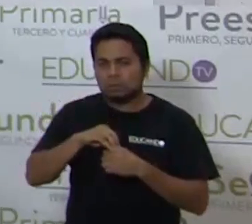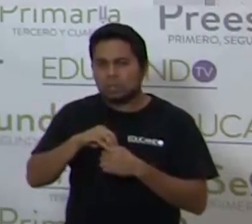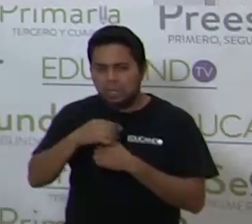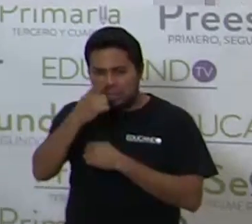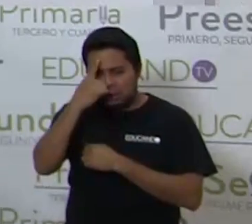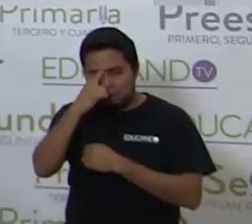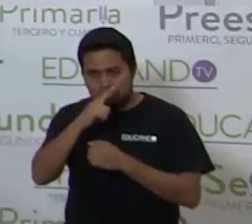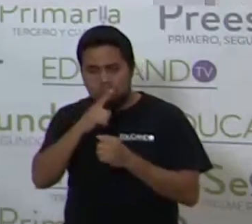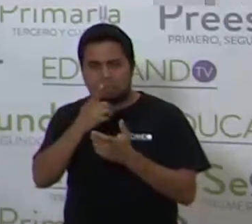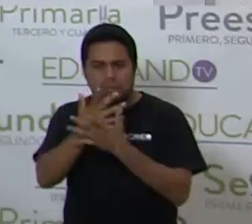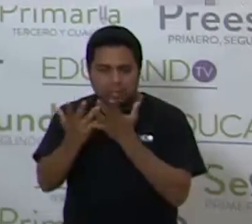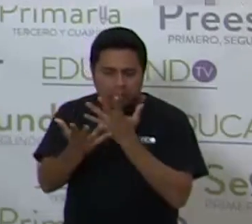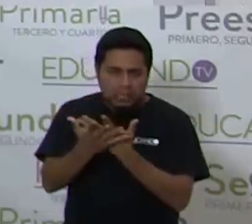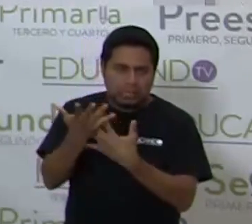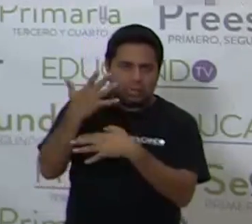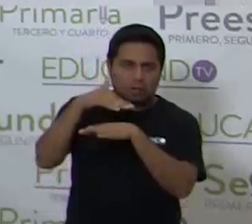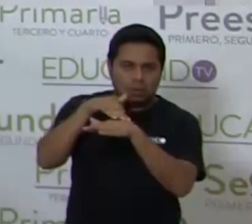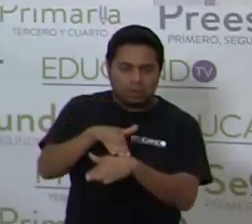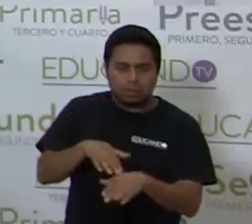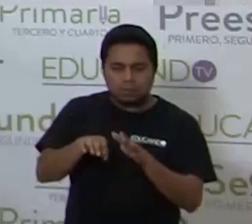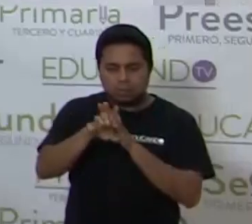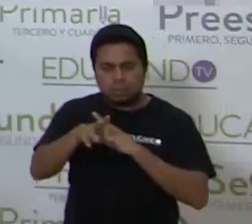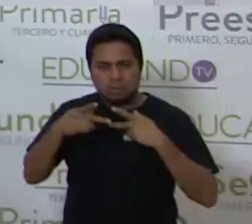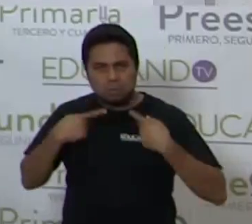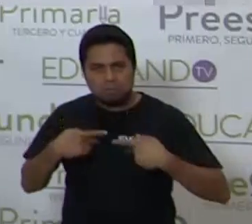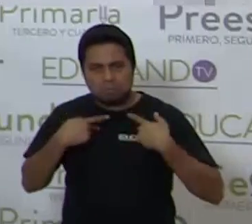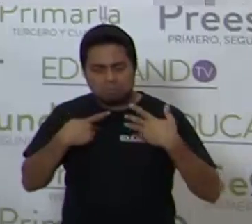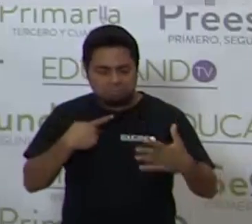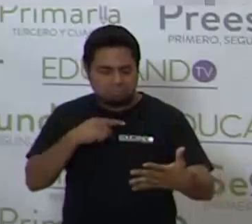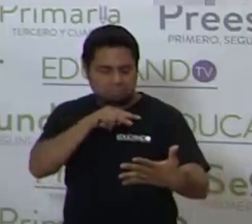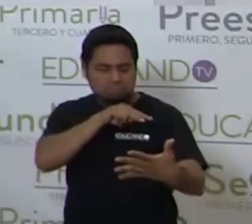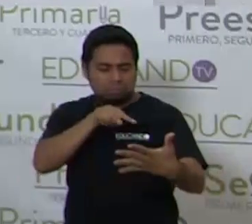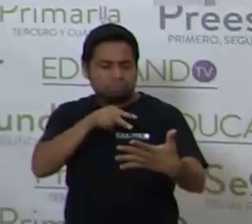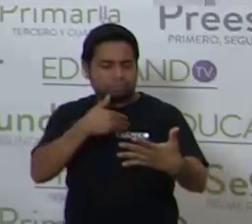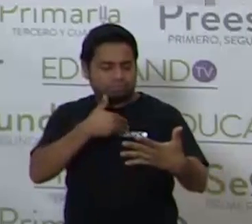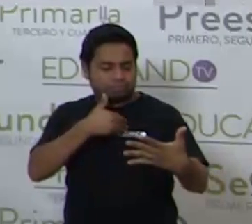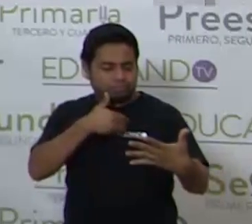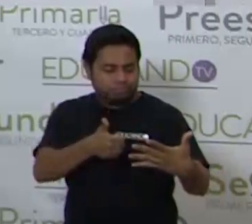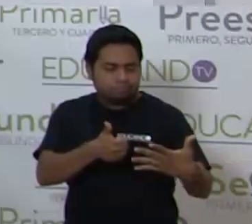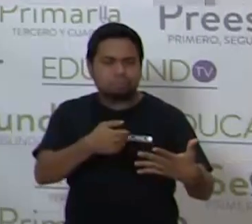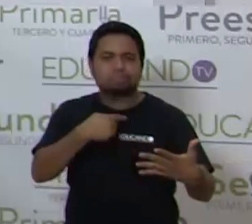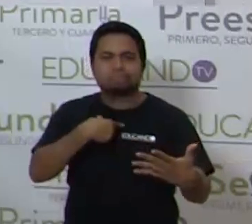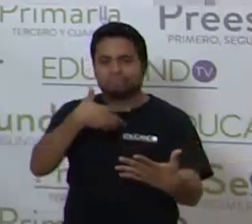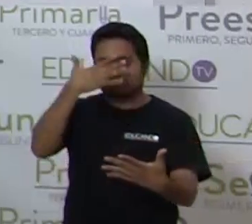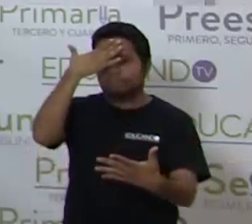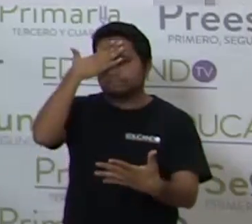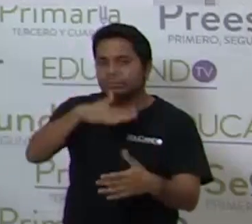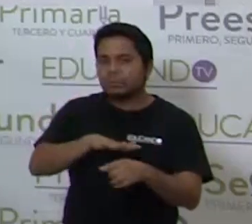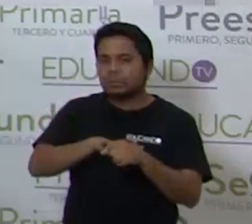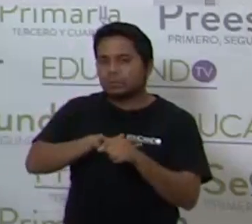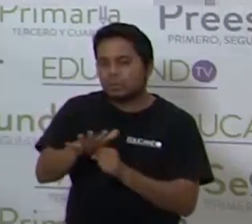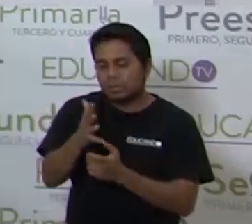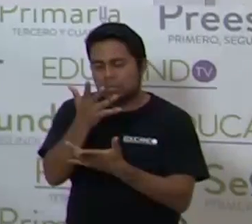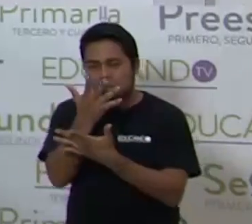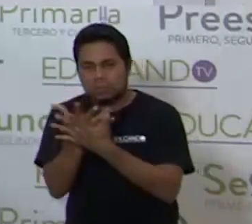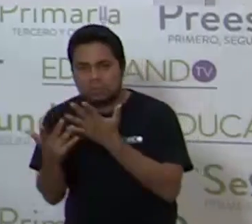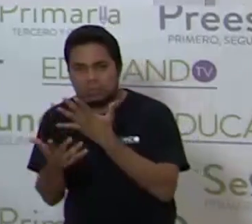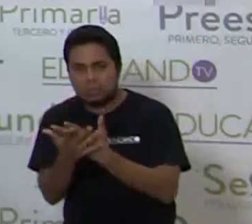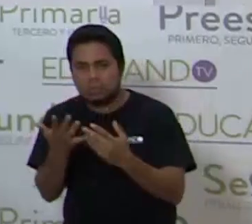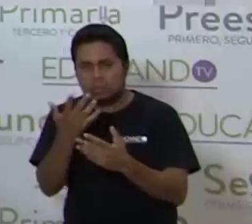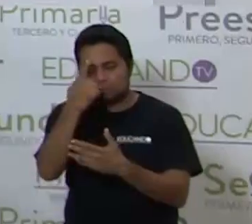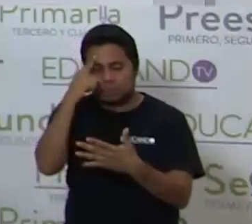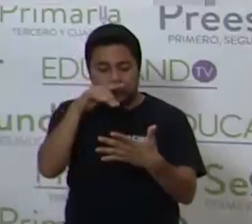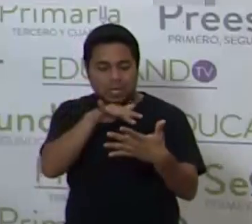hacer cosas, que el sujeto tenga la relación de hacer las cosas al momento